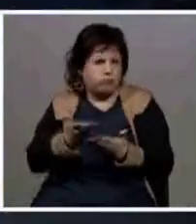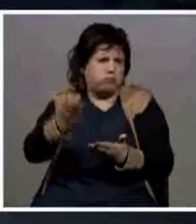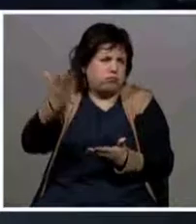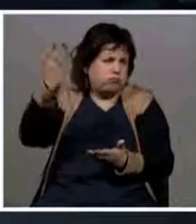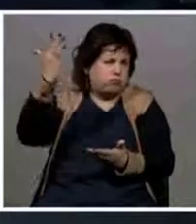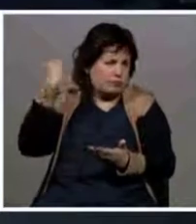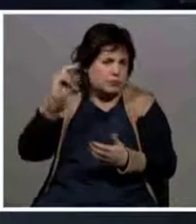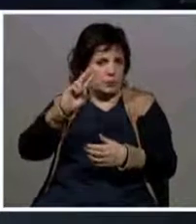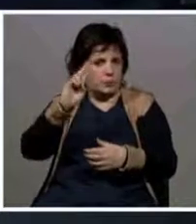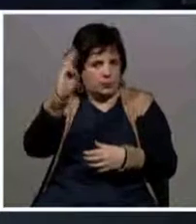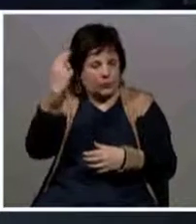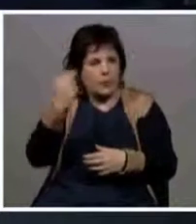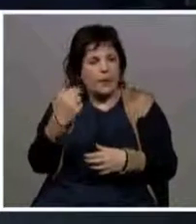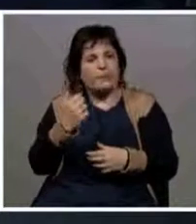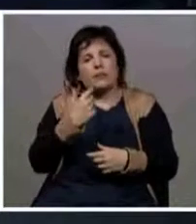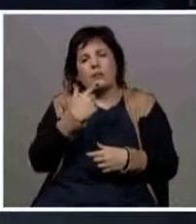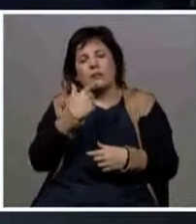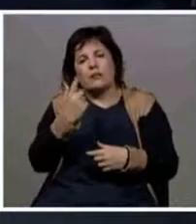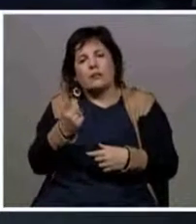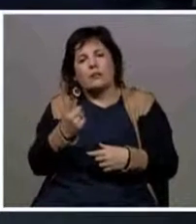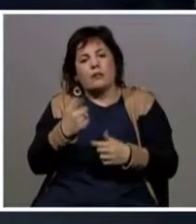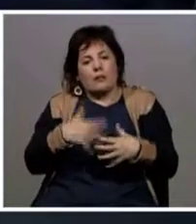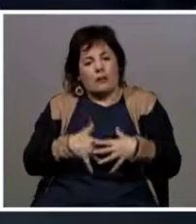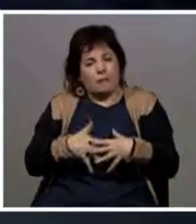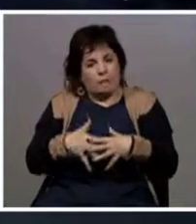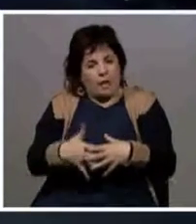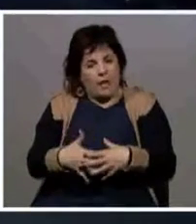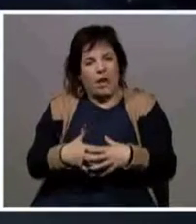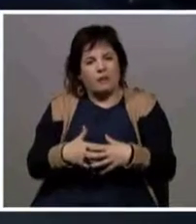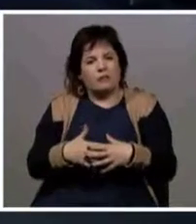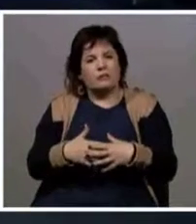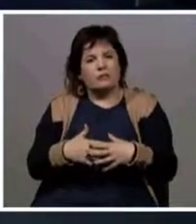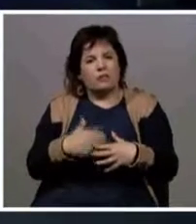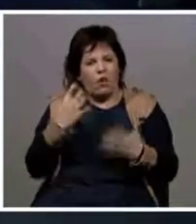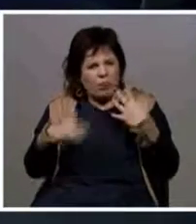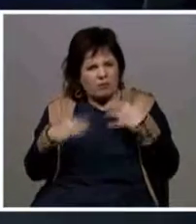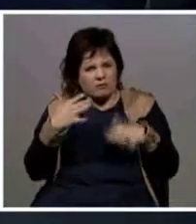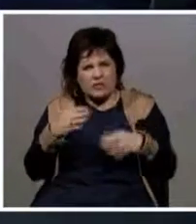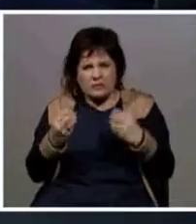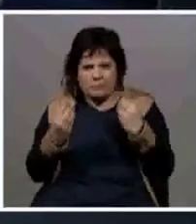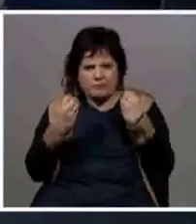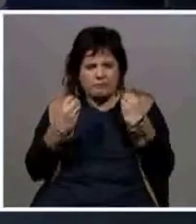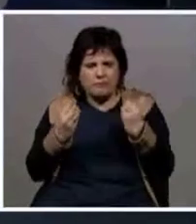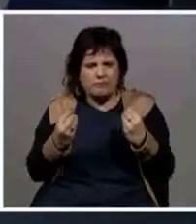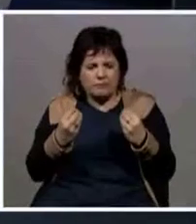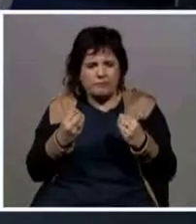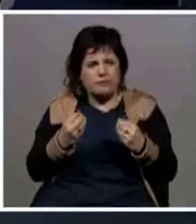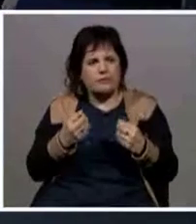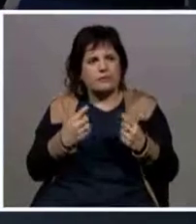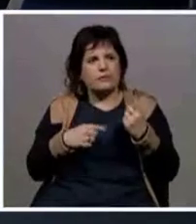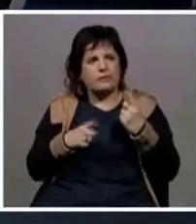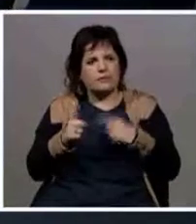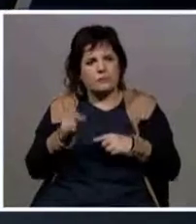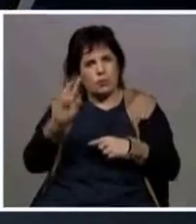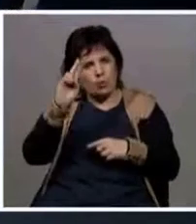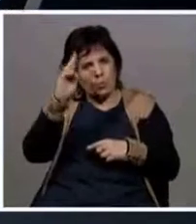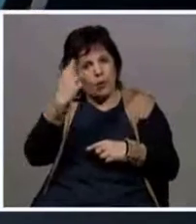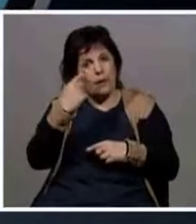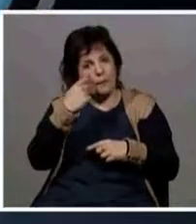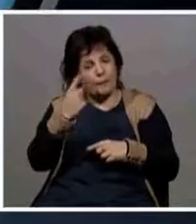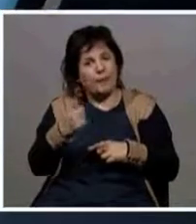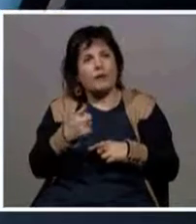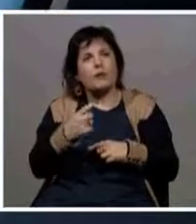en el uruguay el caso uno de ellos es el caso del embarazo y la maternidad en adolescentes en donde el uruguay fíjense en